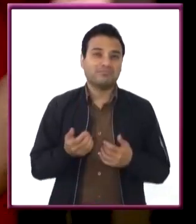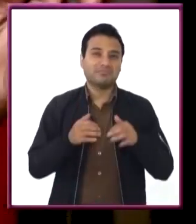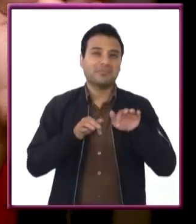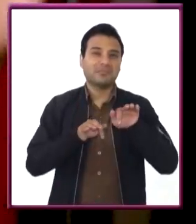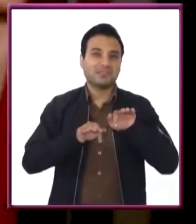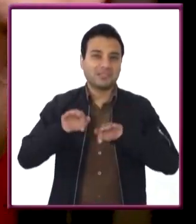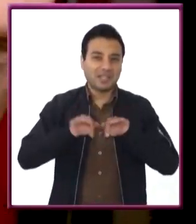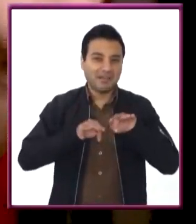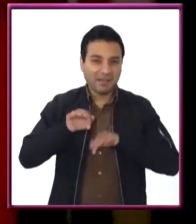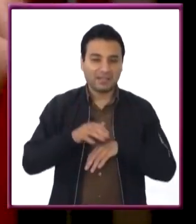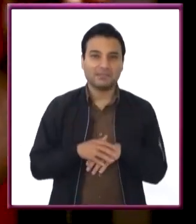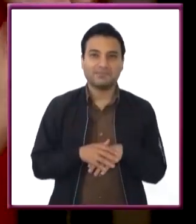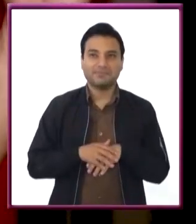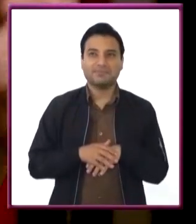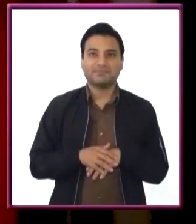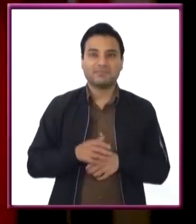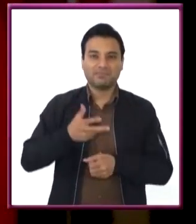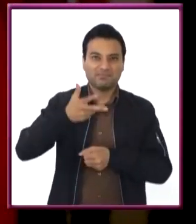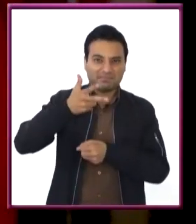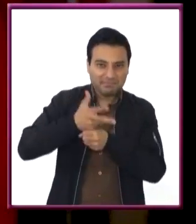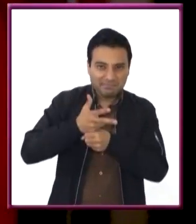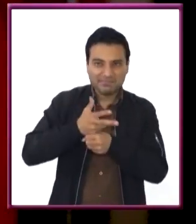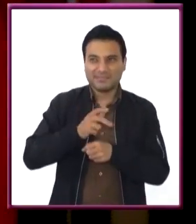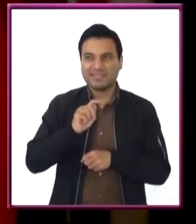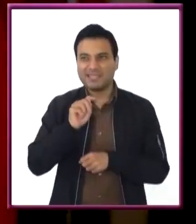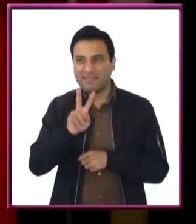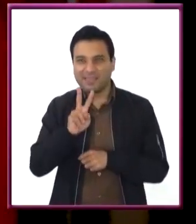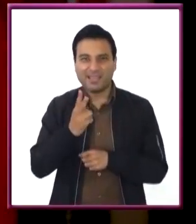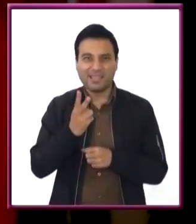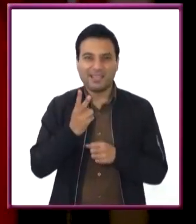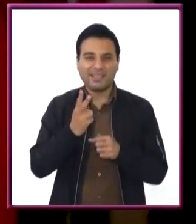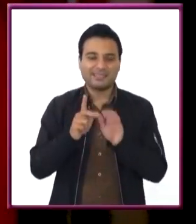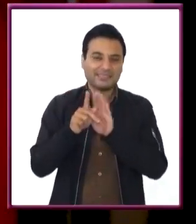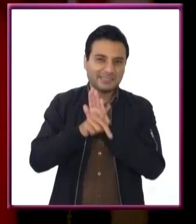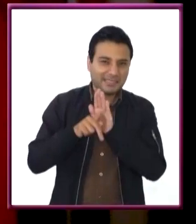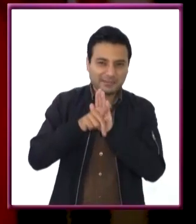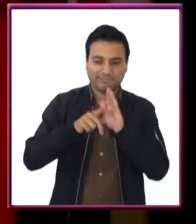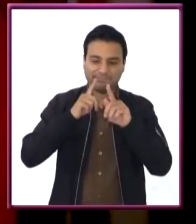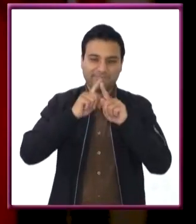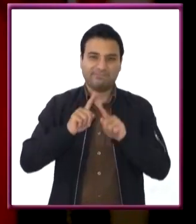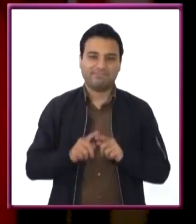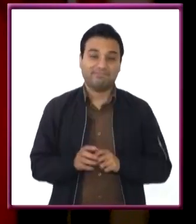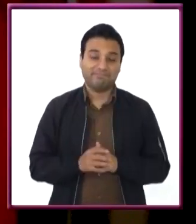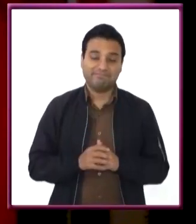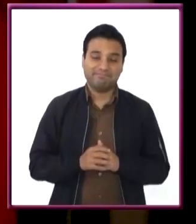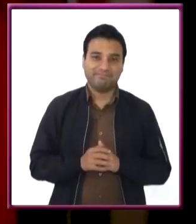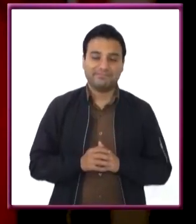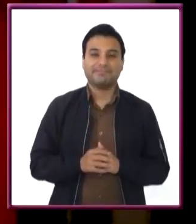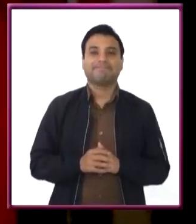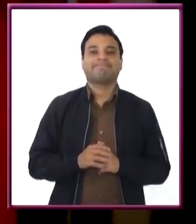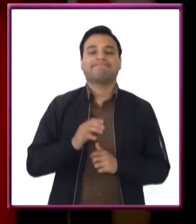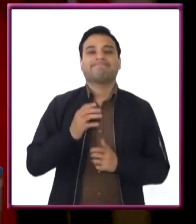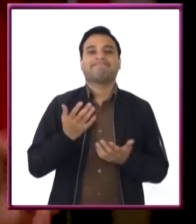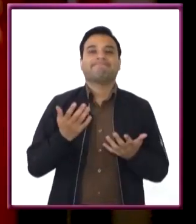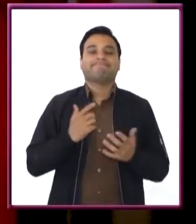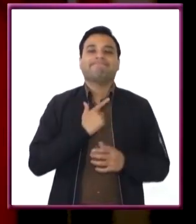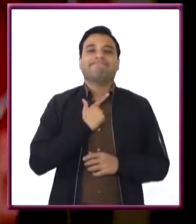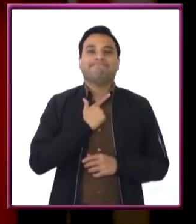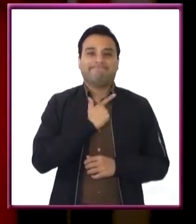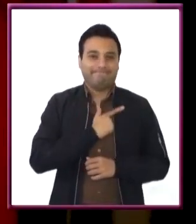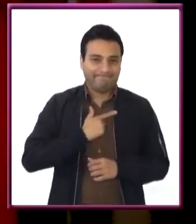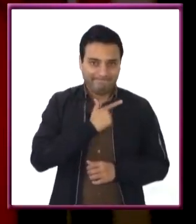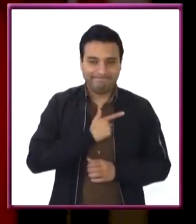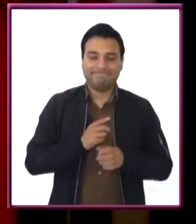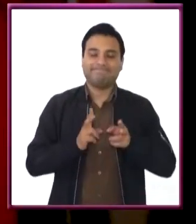trabajando, pues así, levantando tomas, haciendo grandes producciones de arte cinematográfico, ¿no? Alejandro,